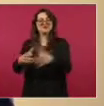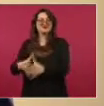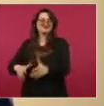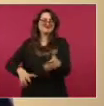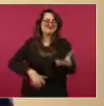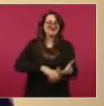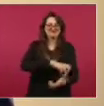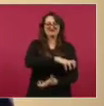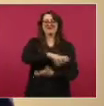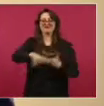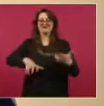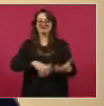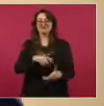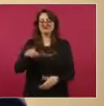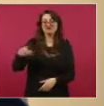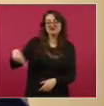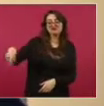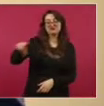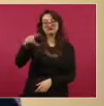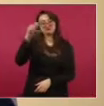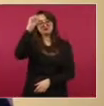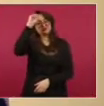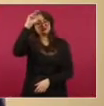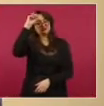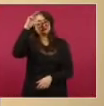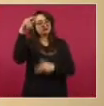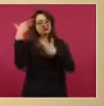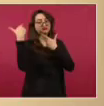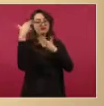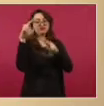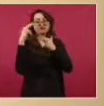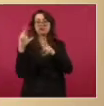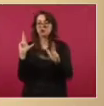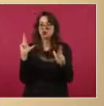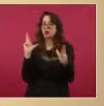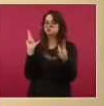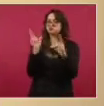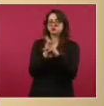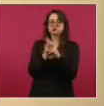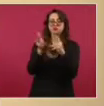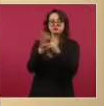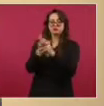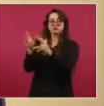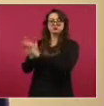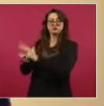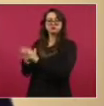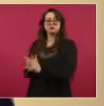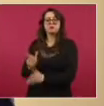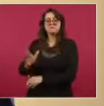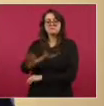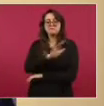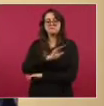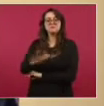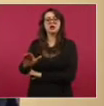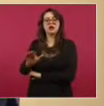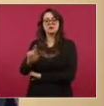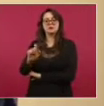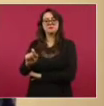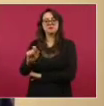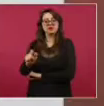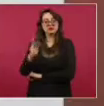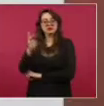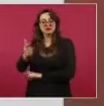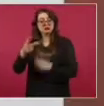la matanza y fueron asesinadas 27 personas, de las cuales algunos no